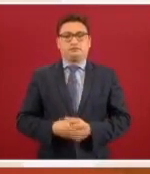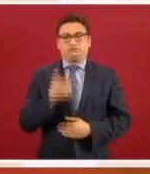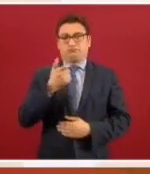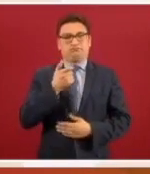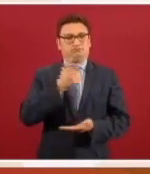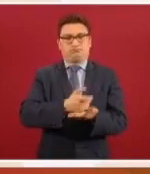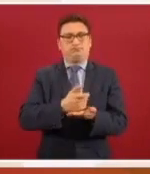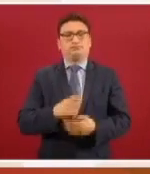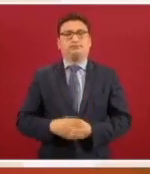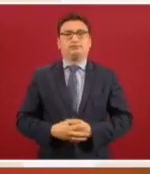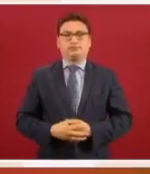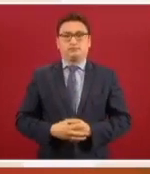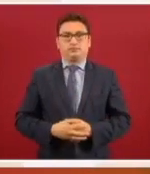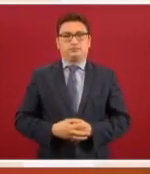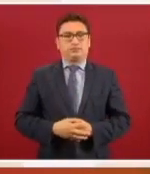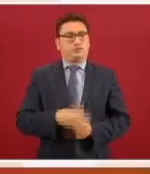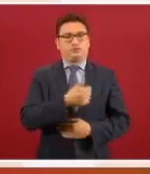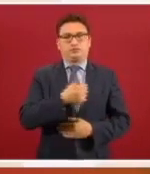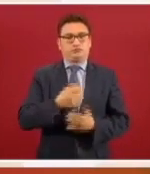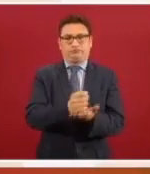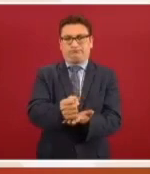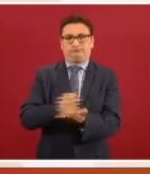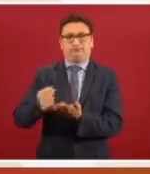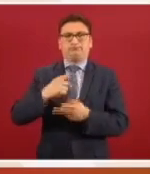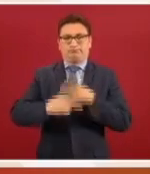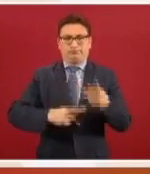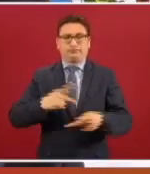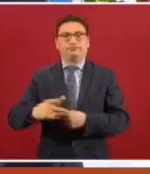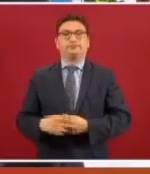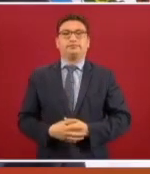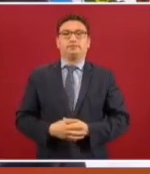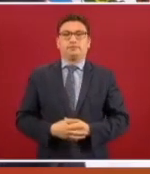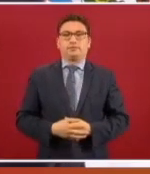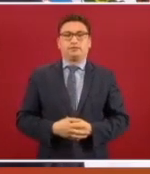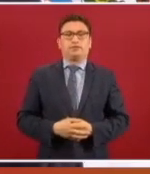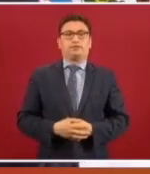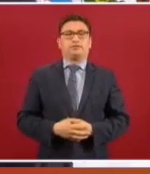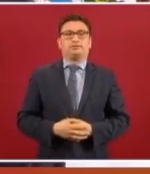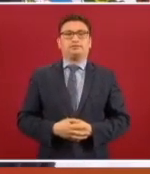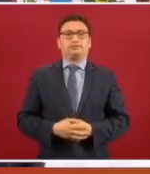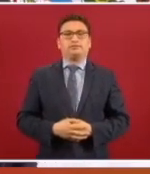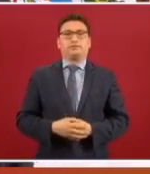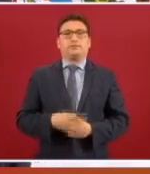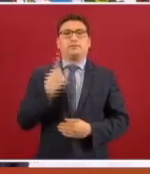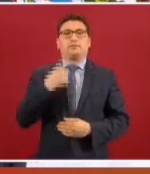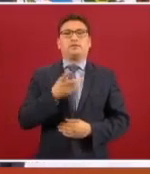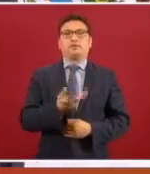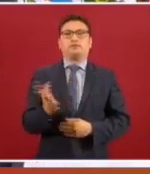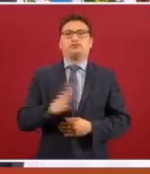20,000 a 56,000 pesos por crédito, esto en beneficio de